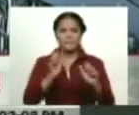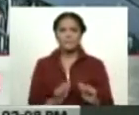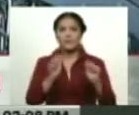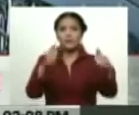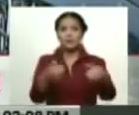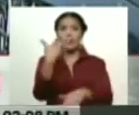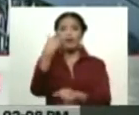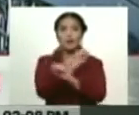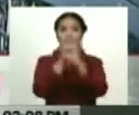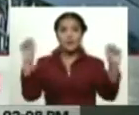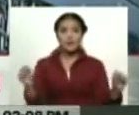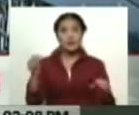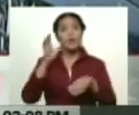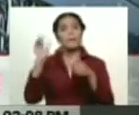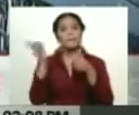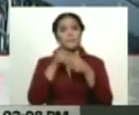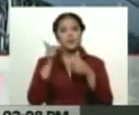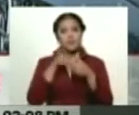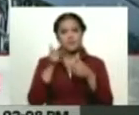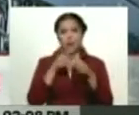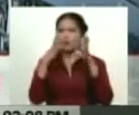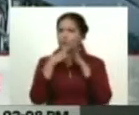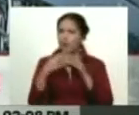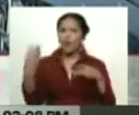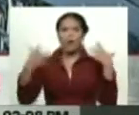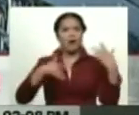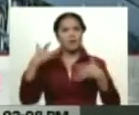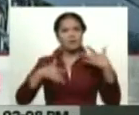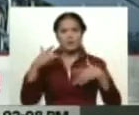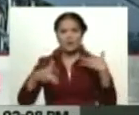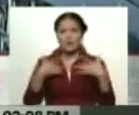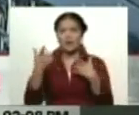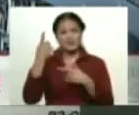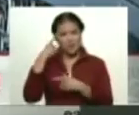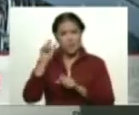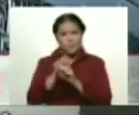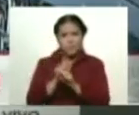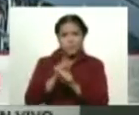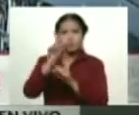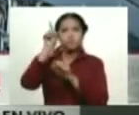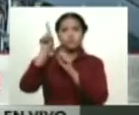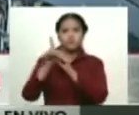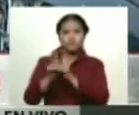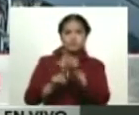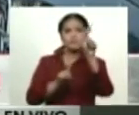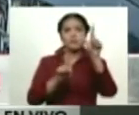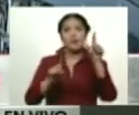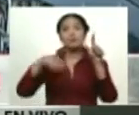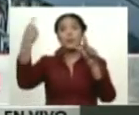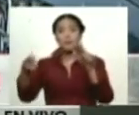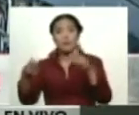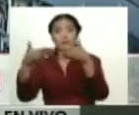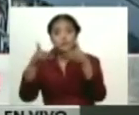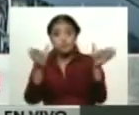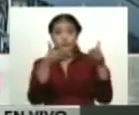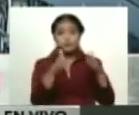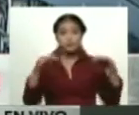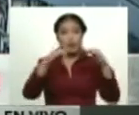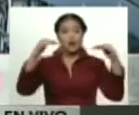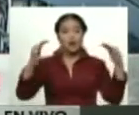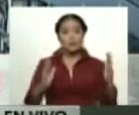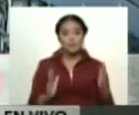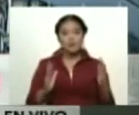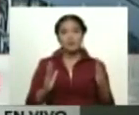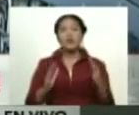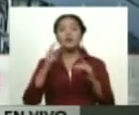mañana. Primero con lo que fueron las actividades conexas, uno de ellos el cohetazo, y luego con lo que fue el proceso de instalación de las mesas y la